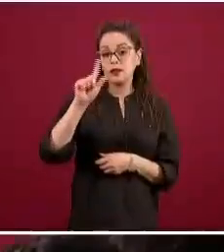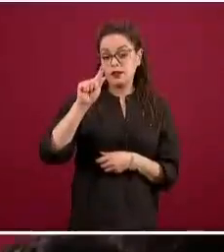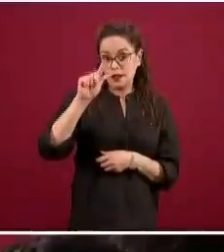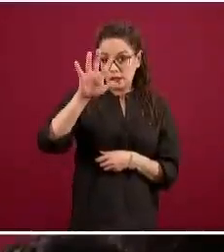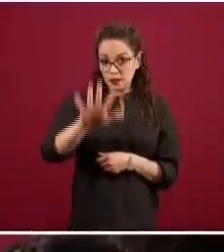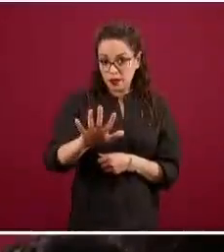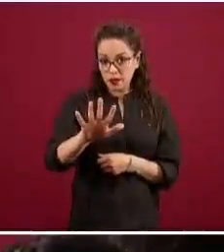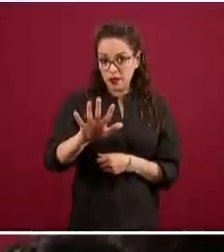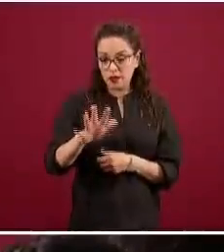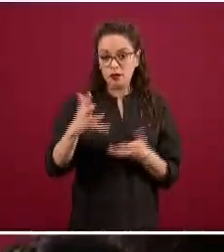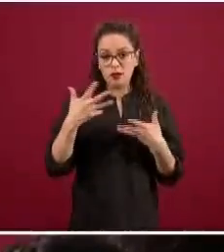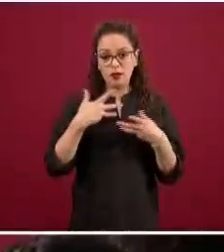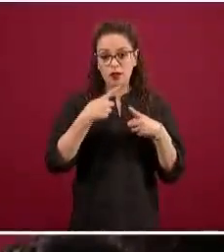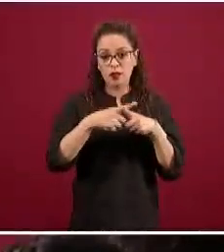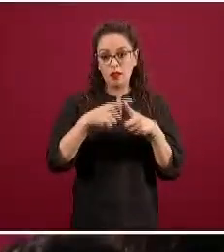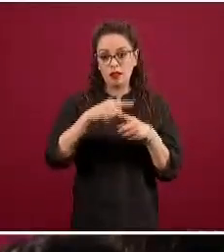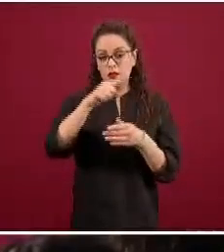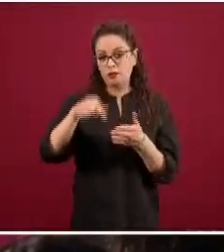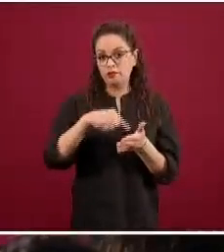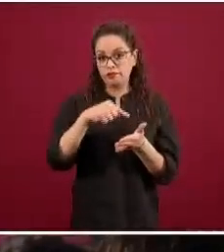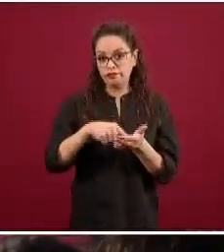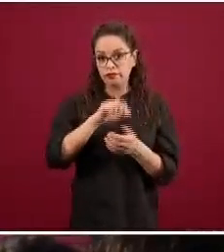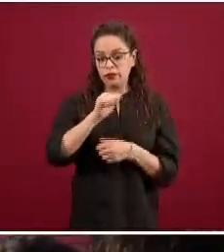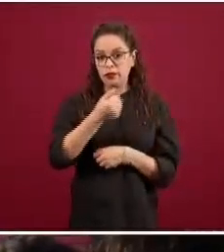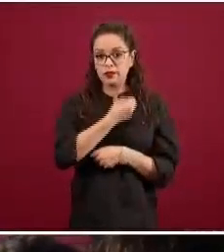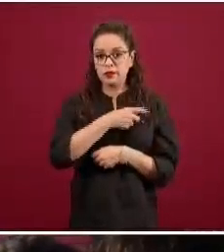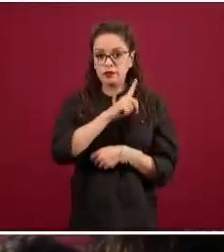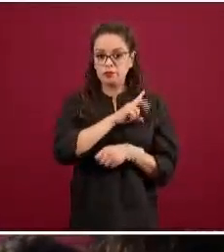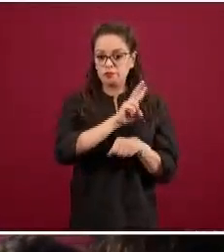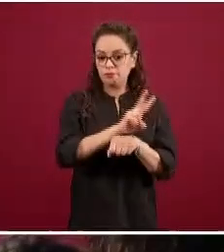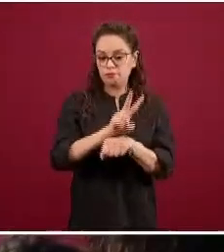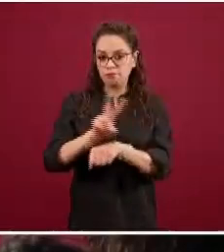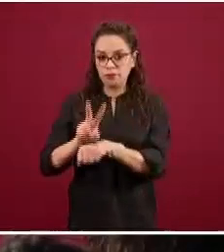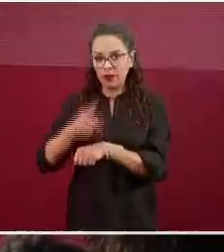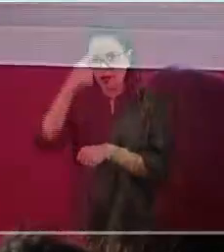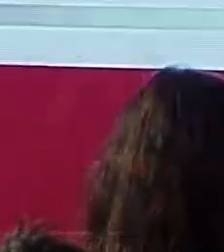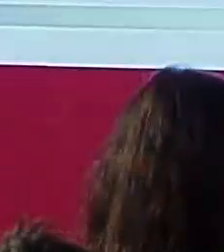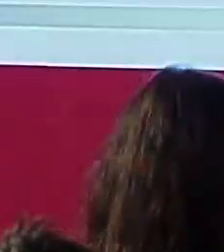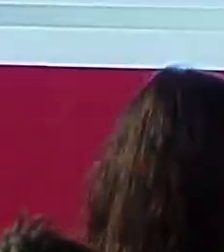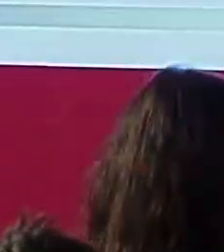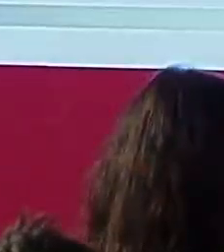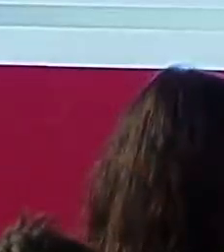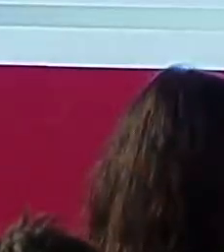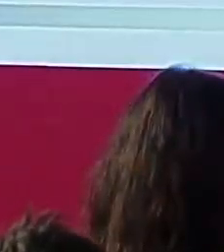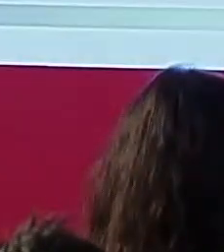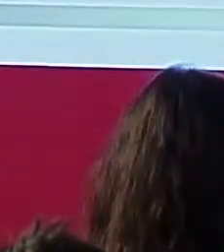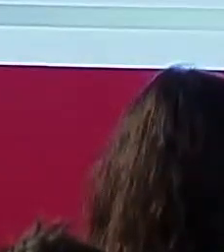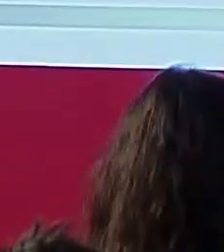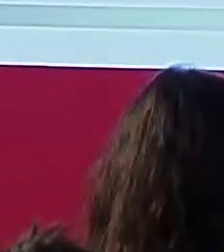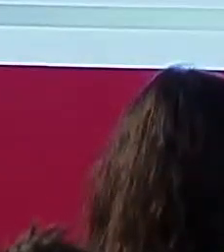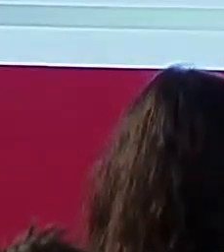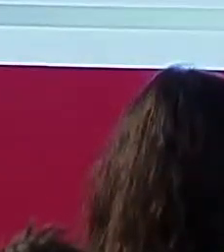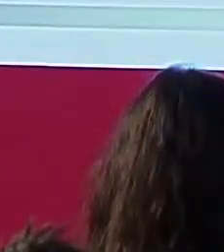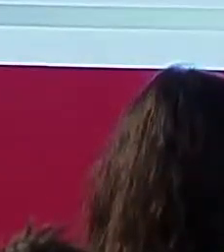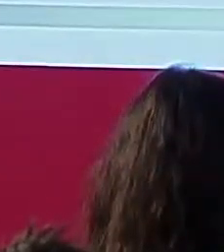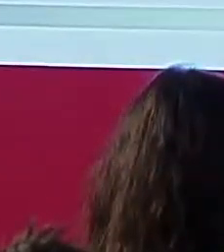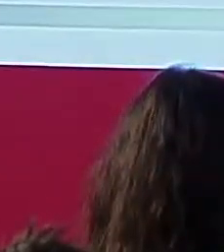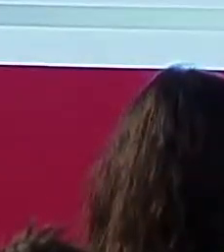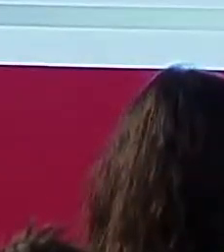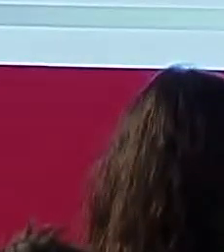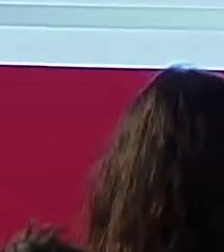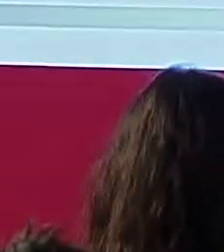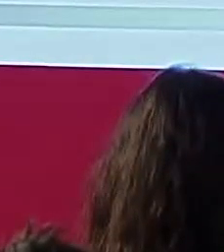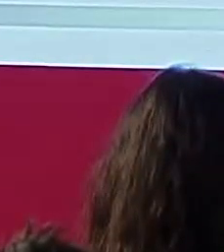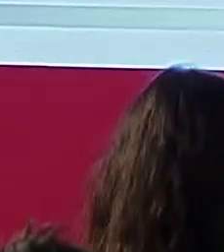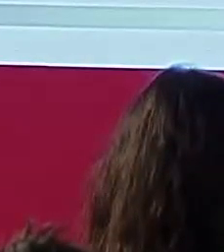375 unidades de salud monitoras de influenza, que ya cambiaron de nombre y ahora se llaman unidades de